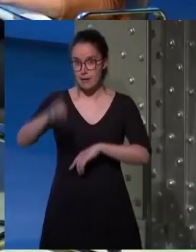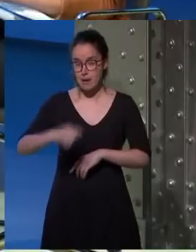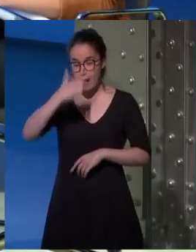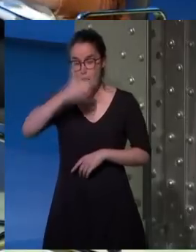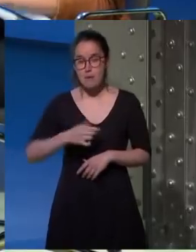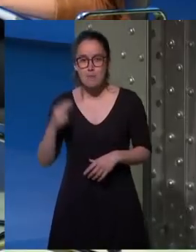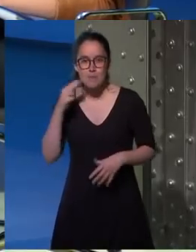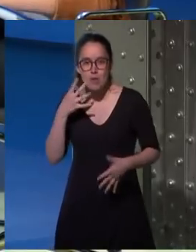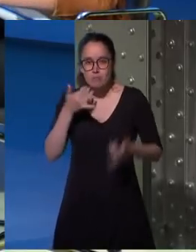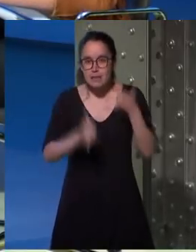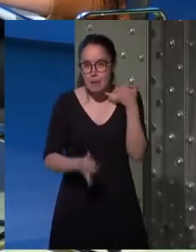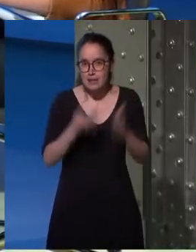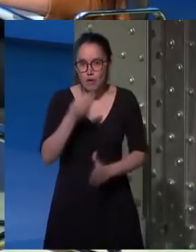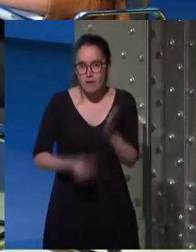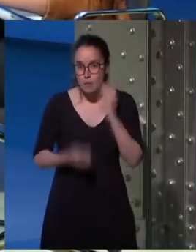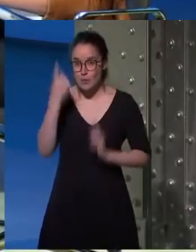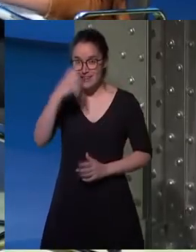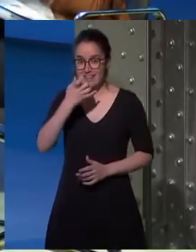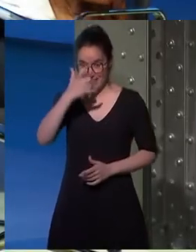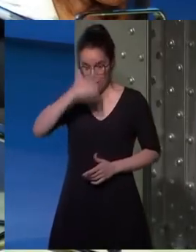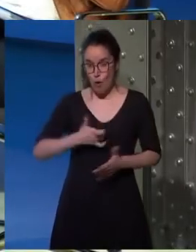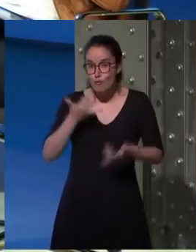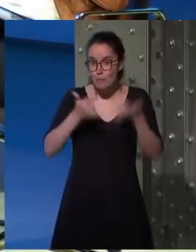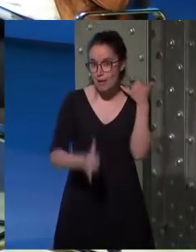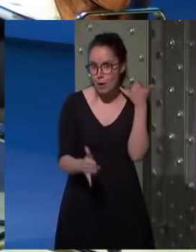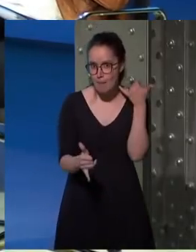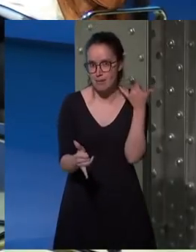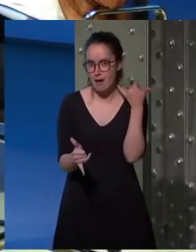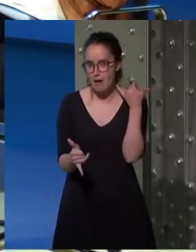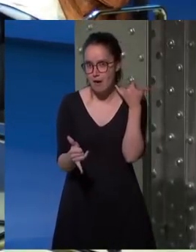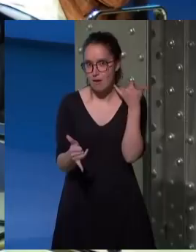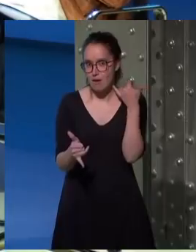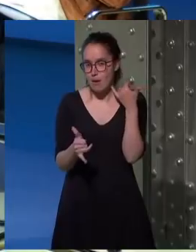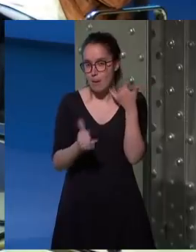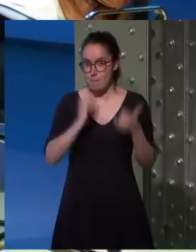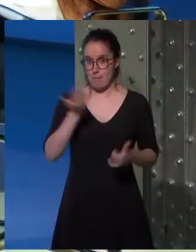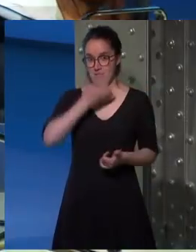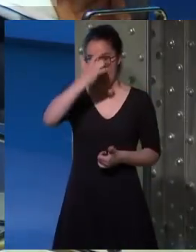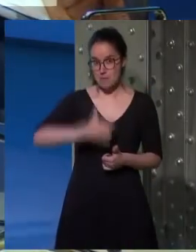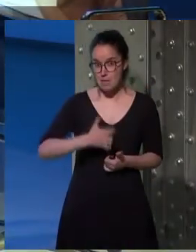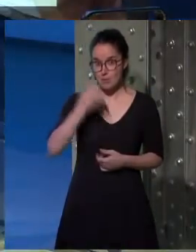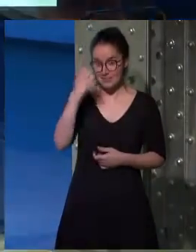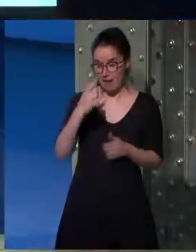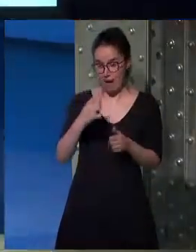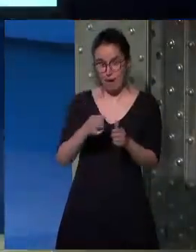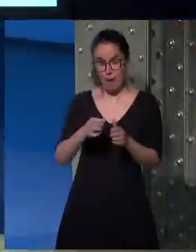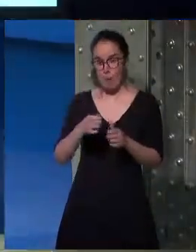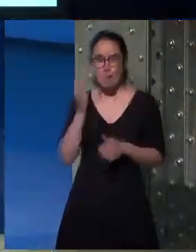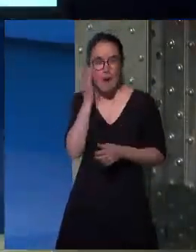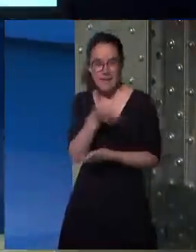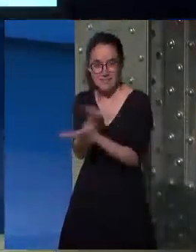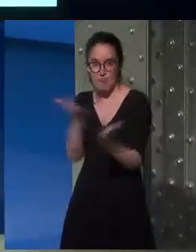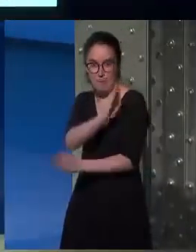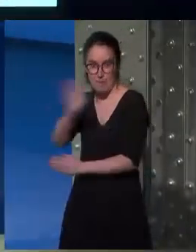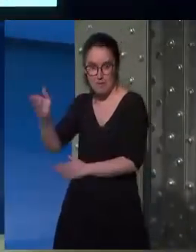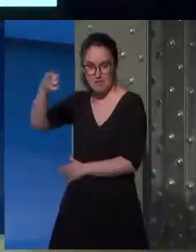mí me da miedo cometer un error porque sé que ese error no solamente me penaliza a mí, sino que sé que las que están detrás también,